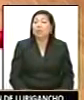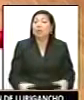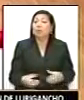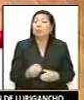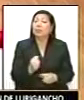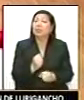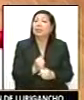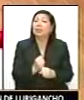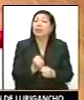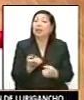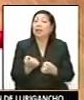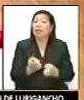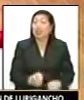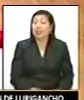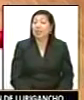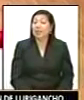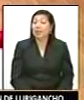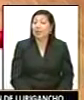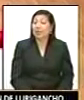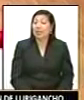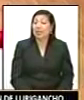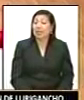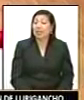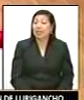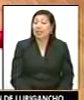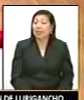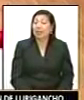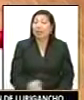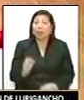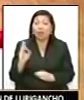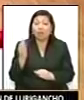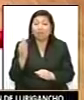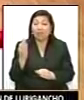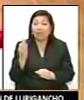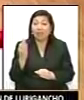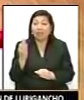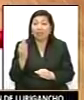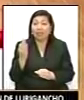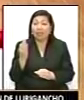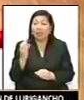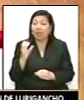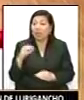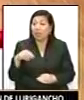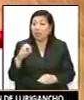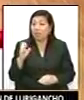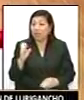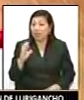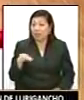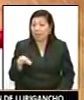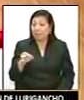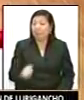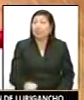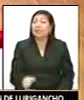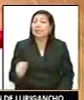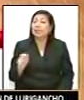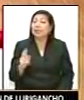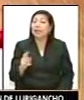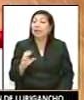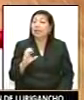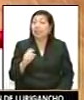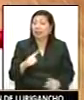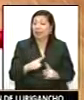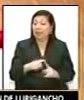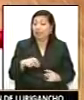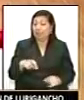de Trabajo, Economía, la Confederación de Confiet, Servir, CTP.